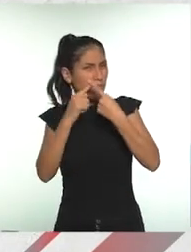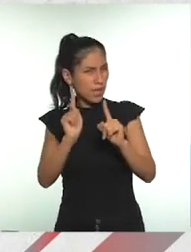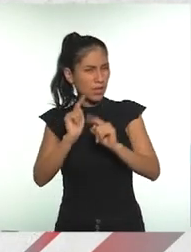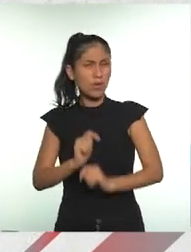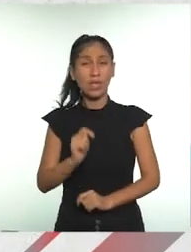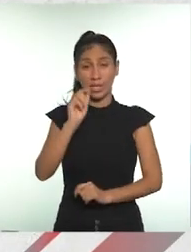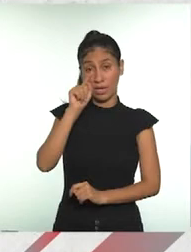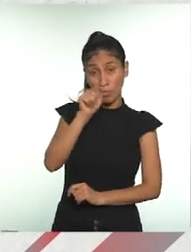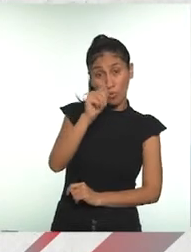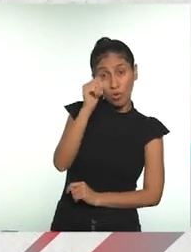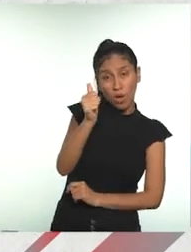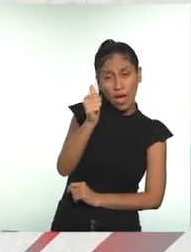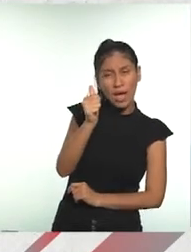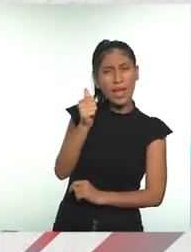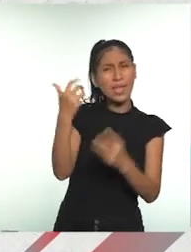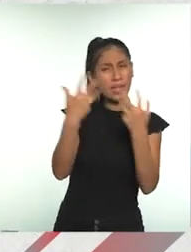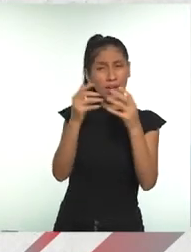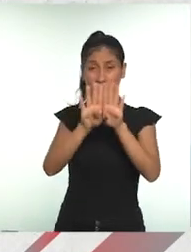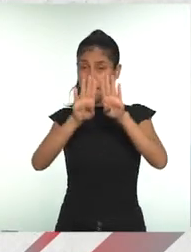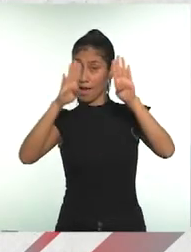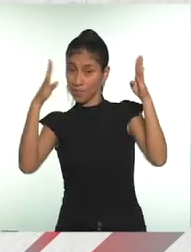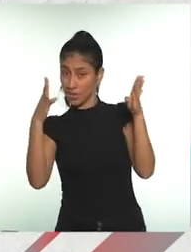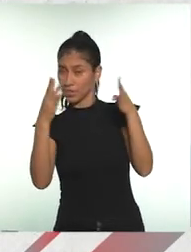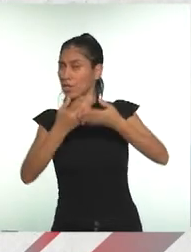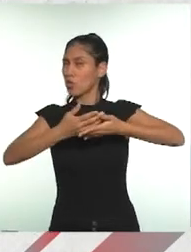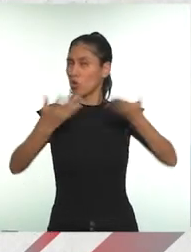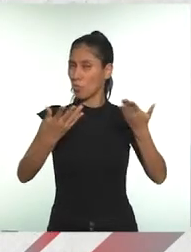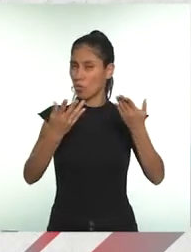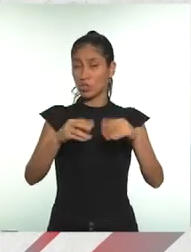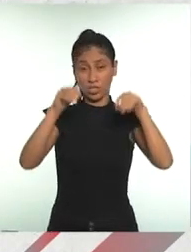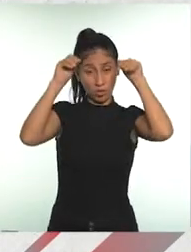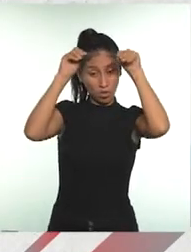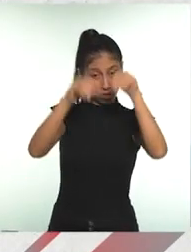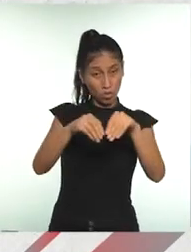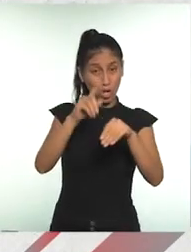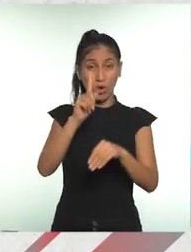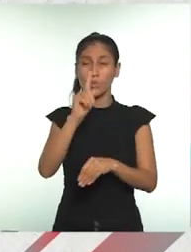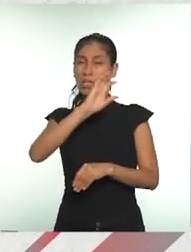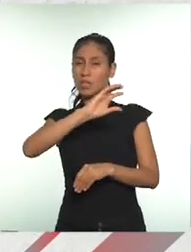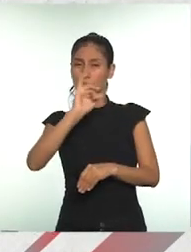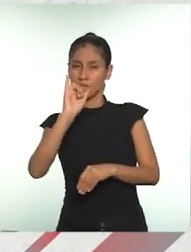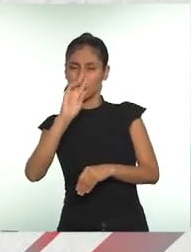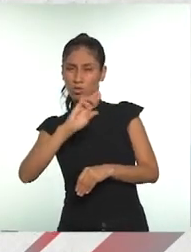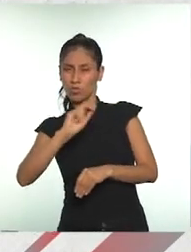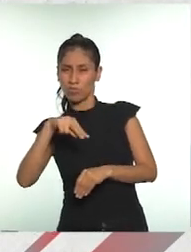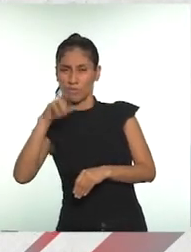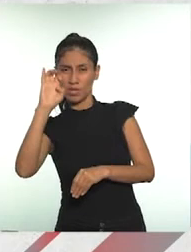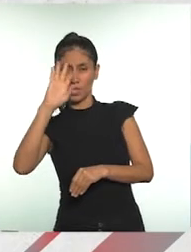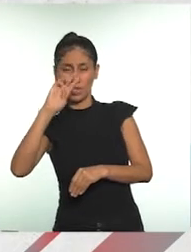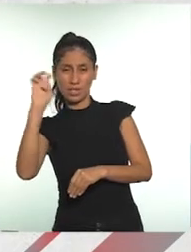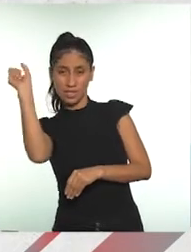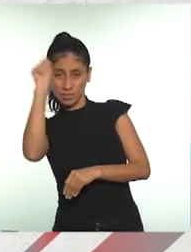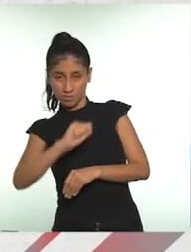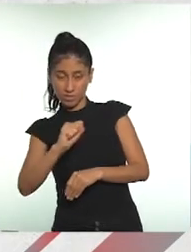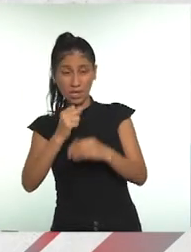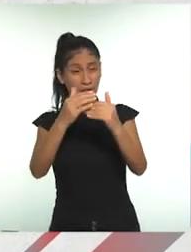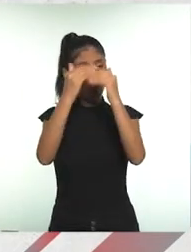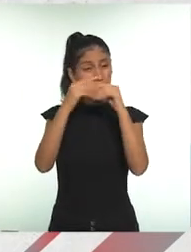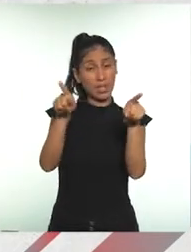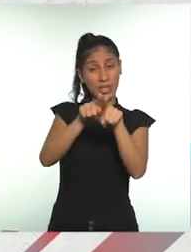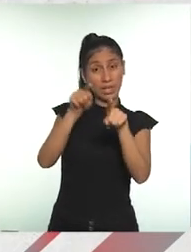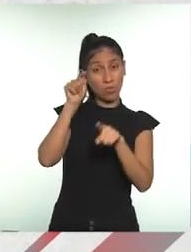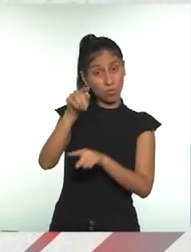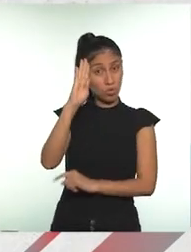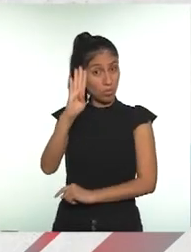Sin embargo, en el punto A se considera abierto, es decir, se coloca una circunferencia, y en el punto B se coloca